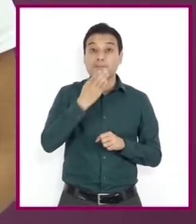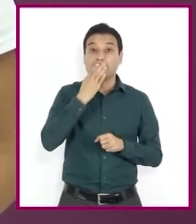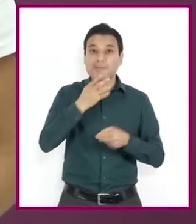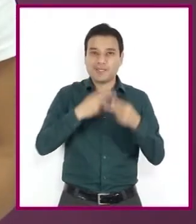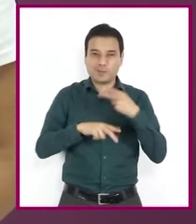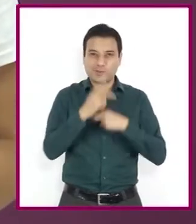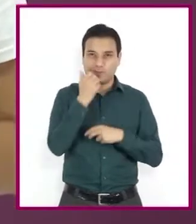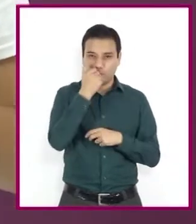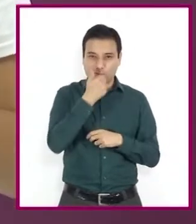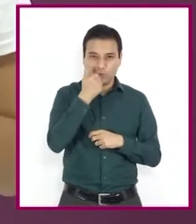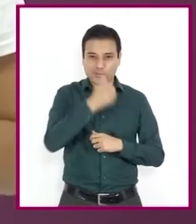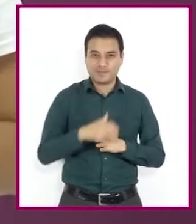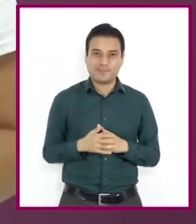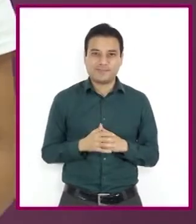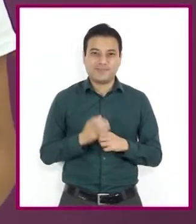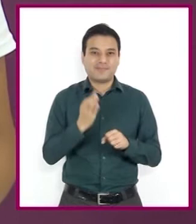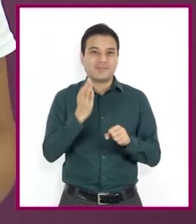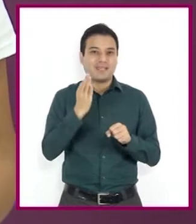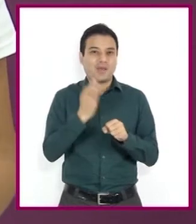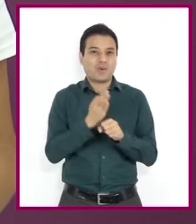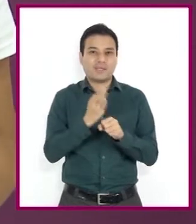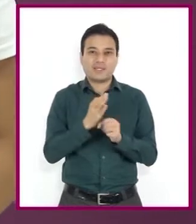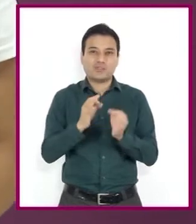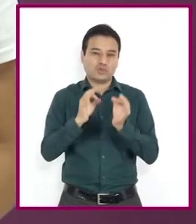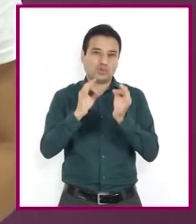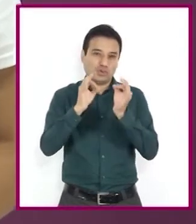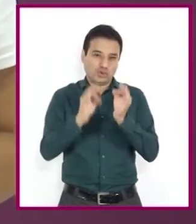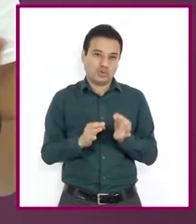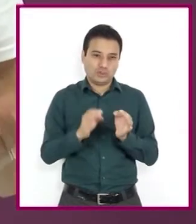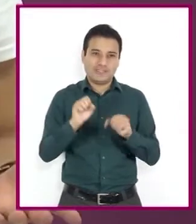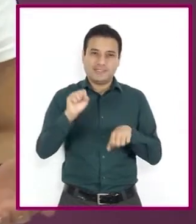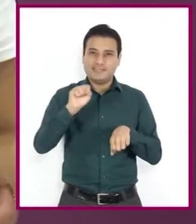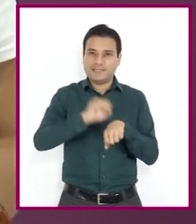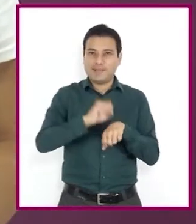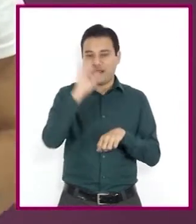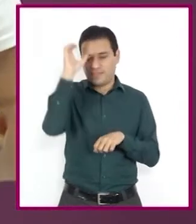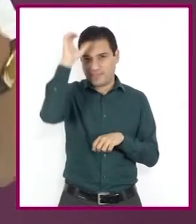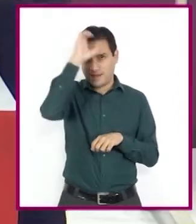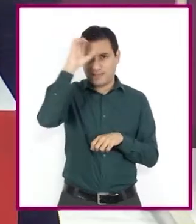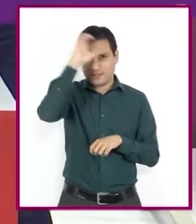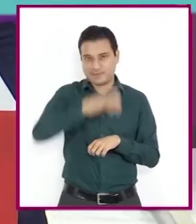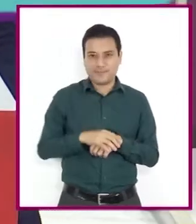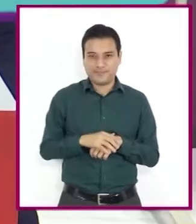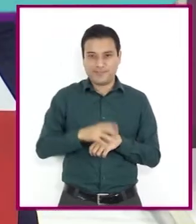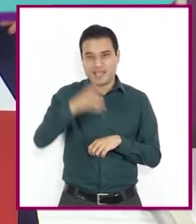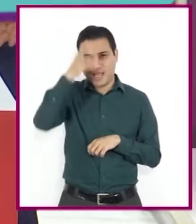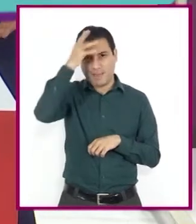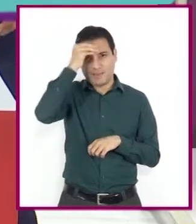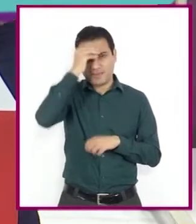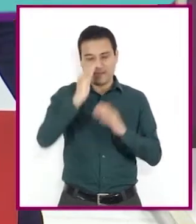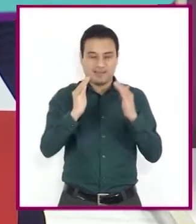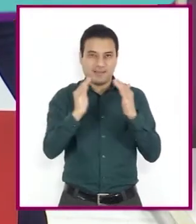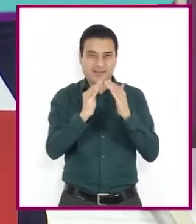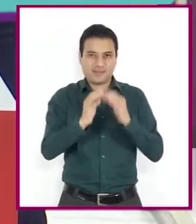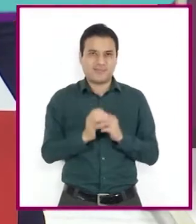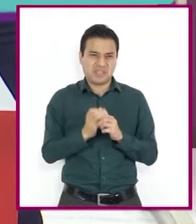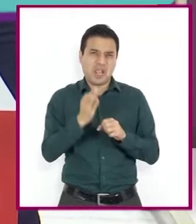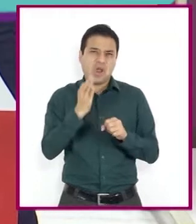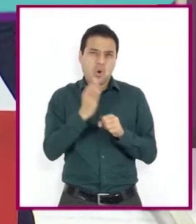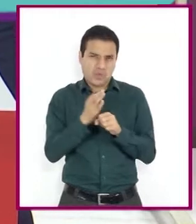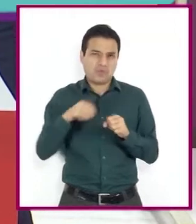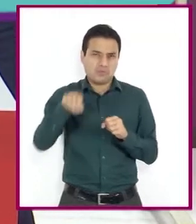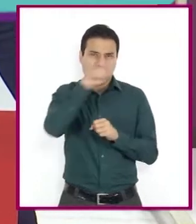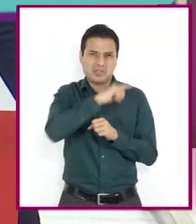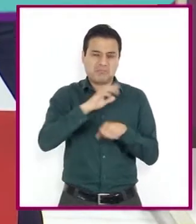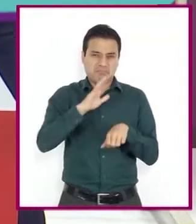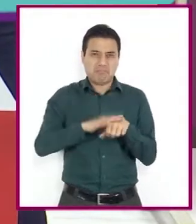alumnas y alumnos, a esta sesión de la Semana de la Ciencia en Aprende en Casa En esta sesión fortalecerán sus conocimientos